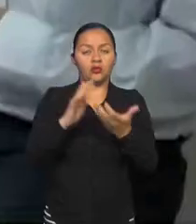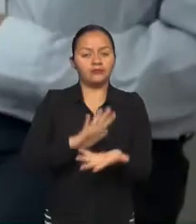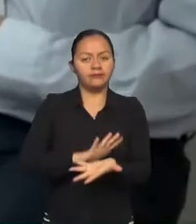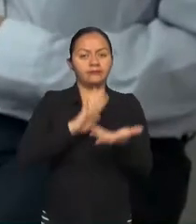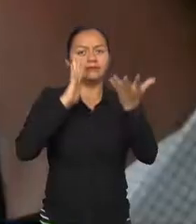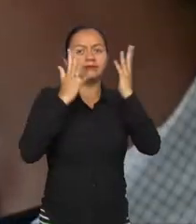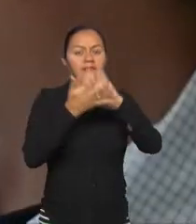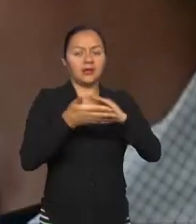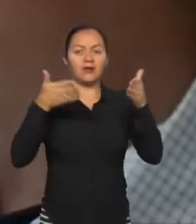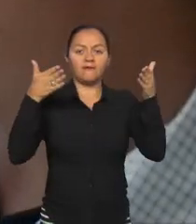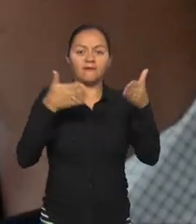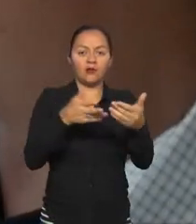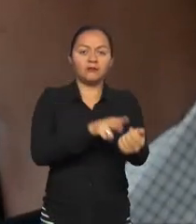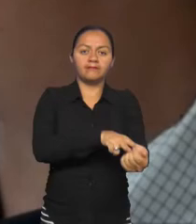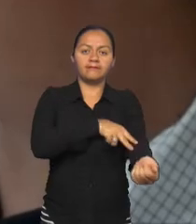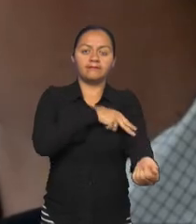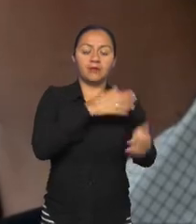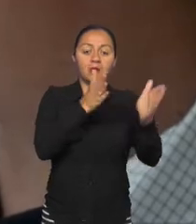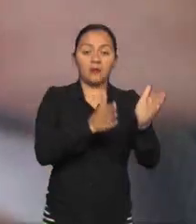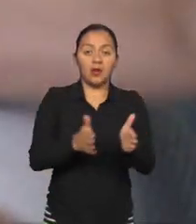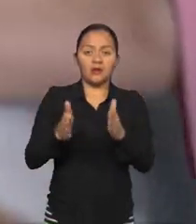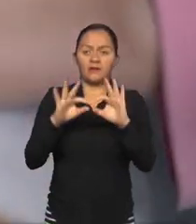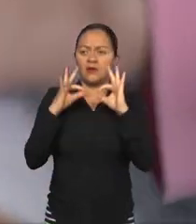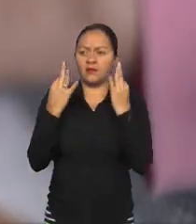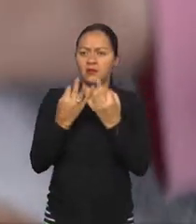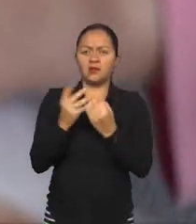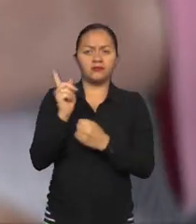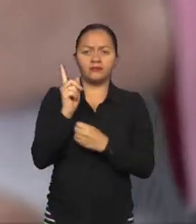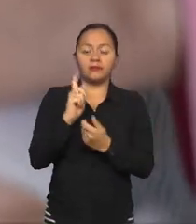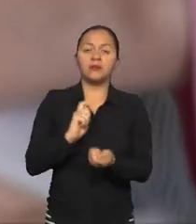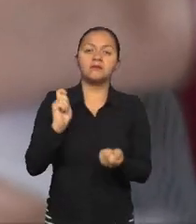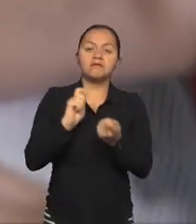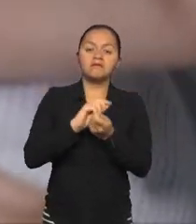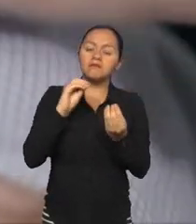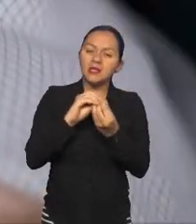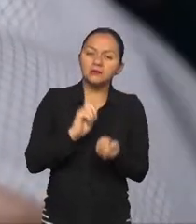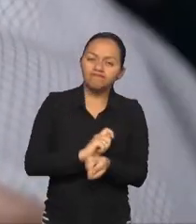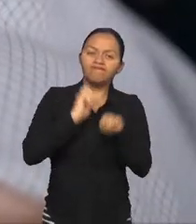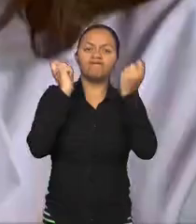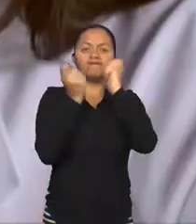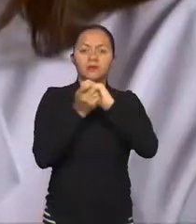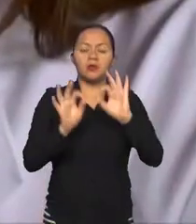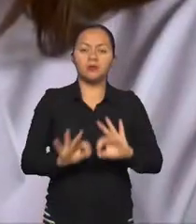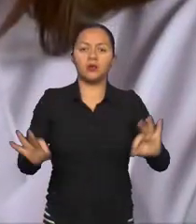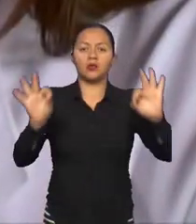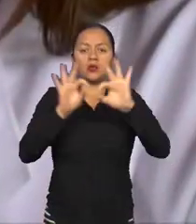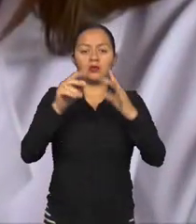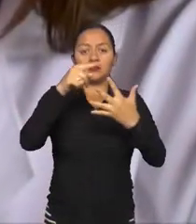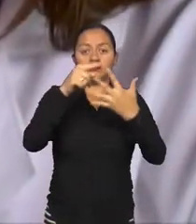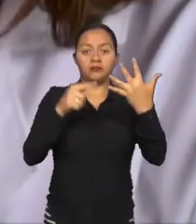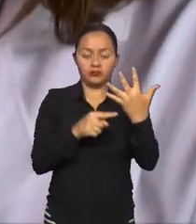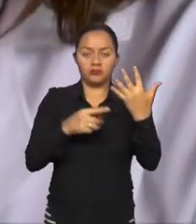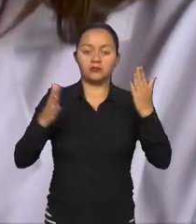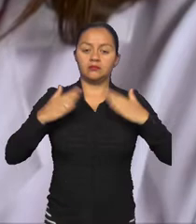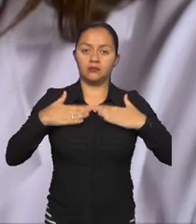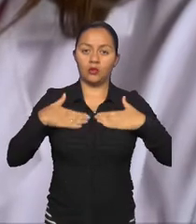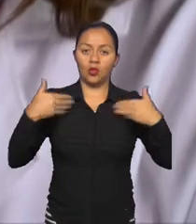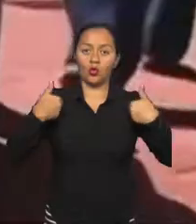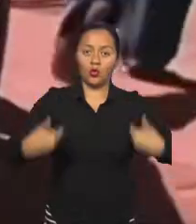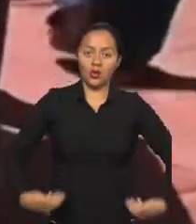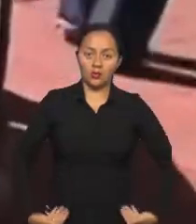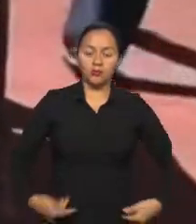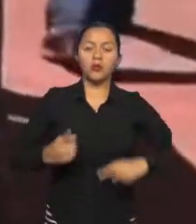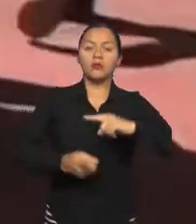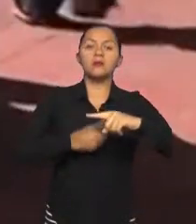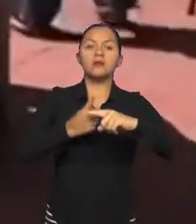un enfoque tradicional de planificación familiar a una dimensión más amplia que supera el ámbito biológico y se relaciona